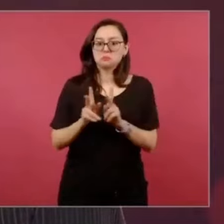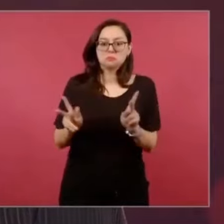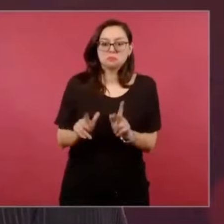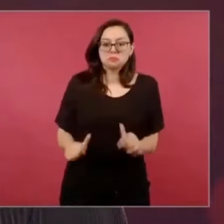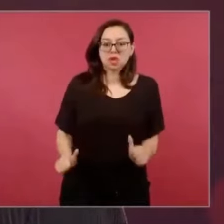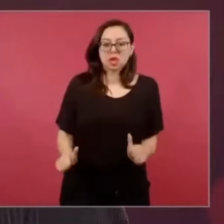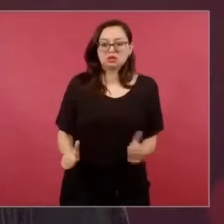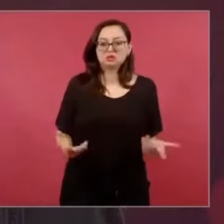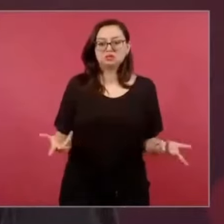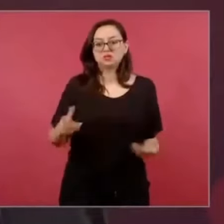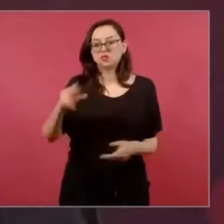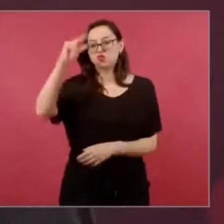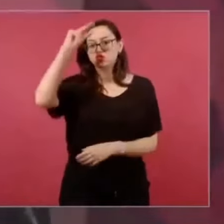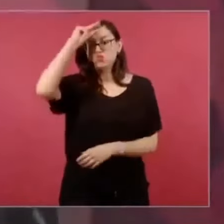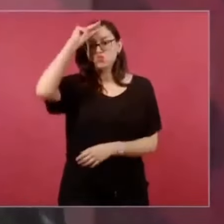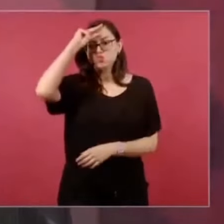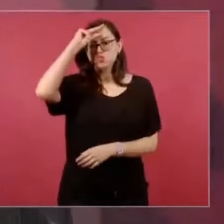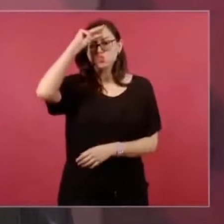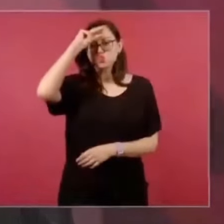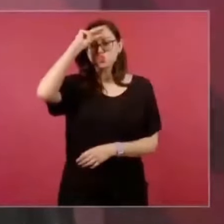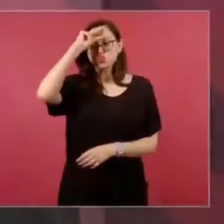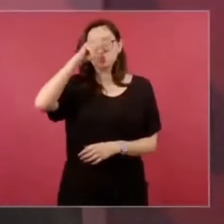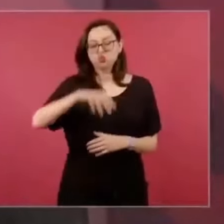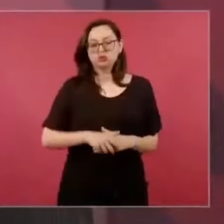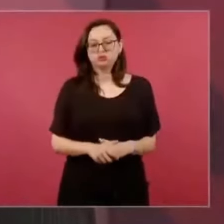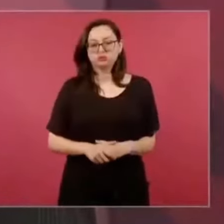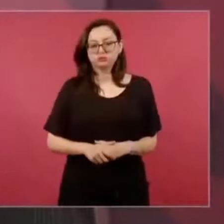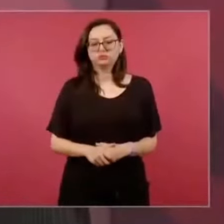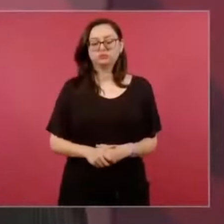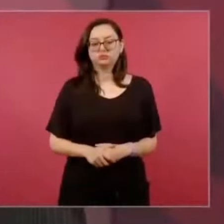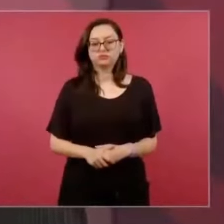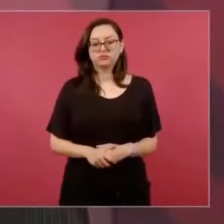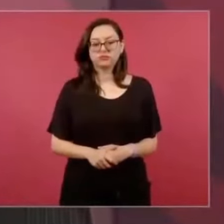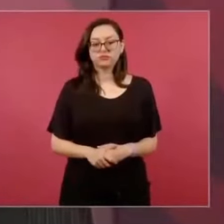muy inteligente, un pueblo sabio.